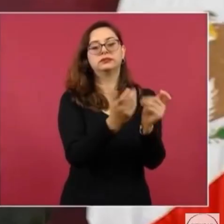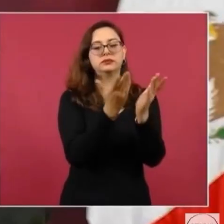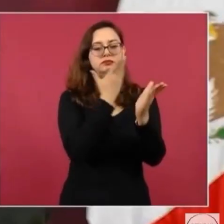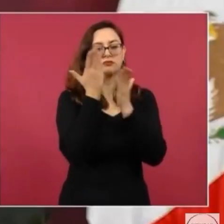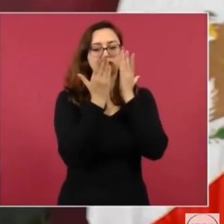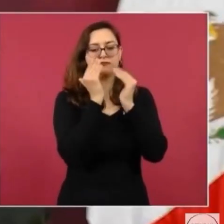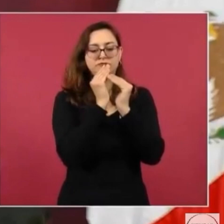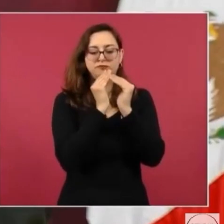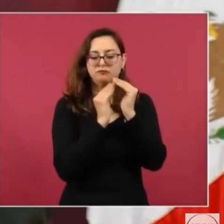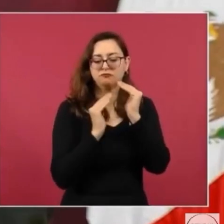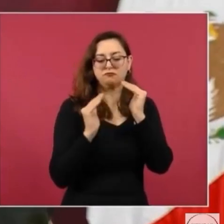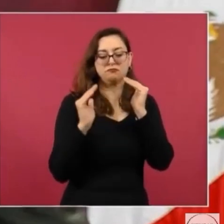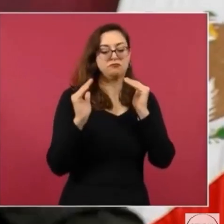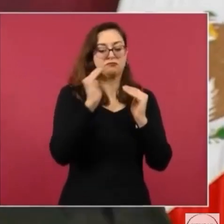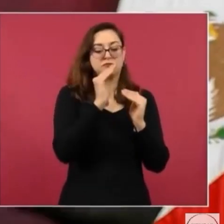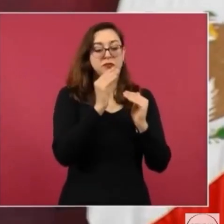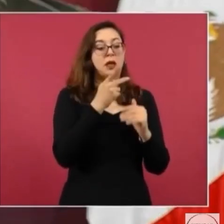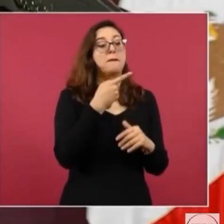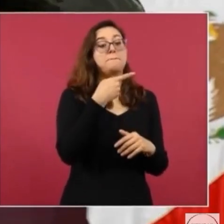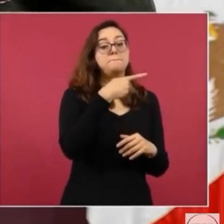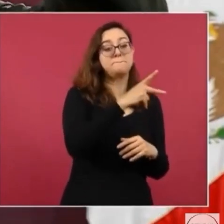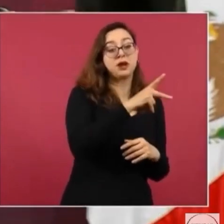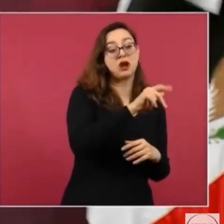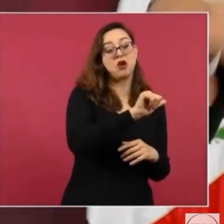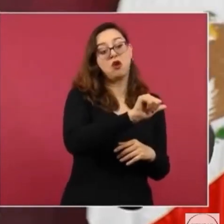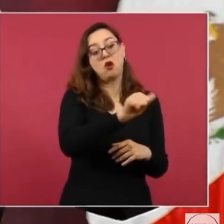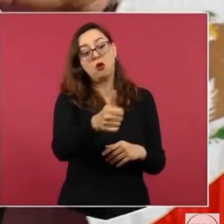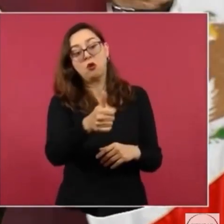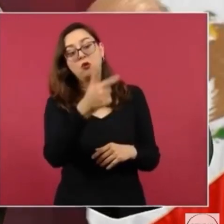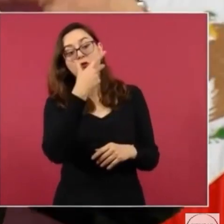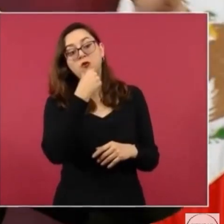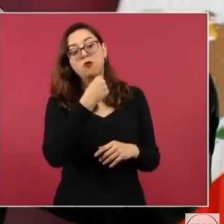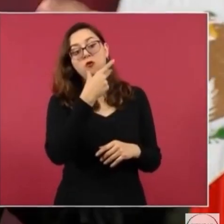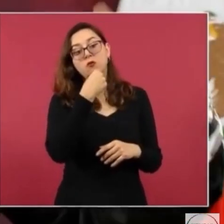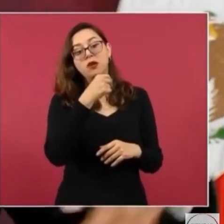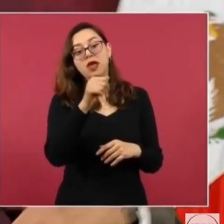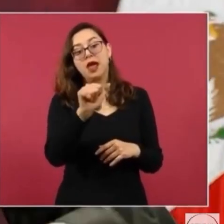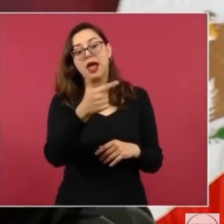a Paz, como a los de Héctor Aguilar Camín,